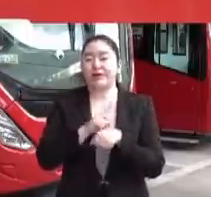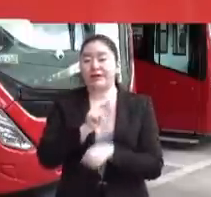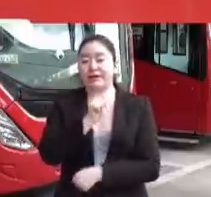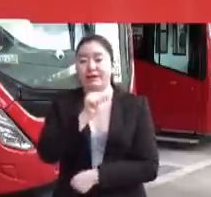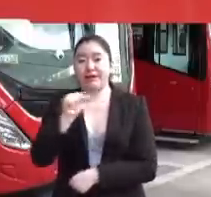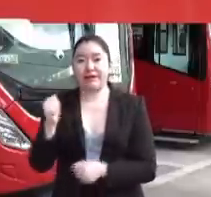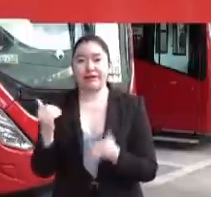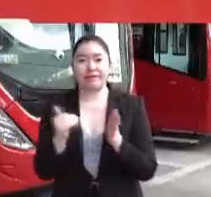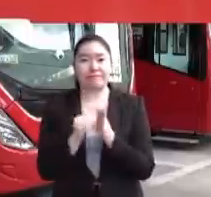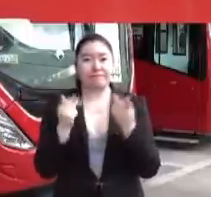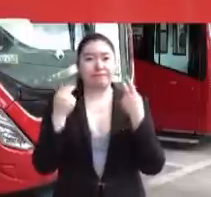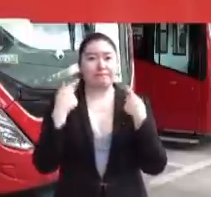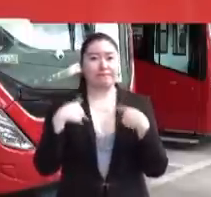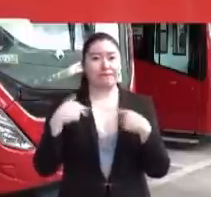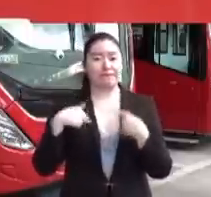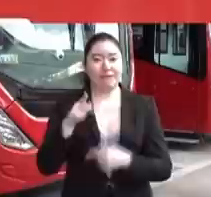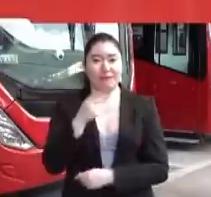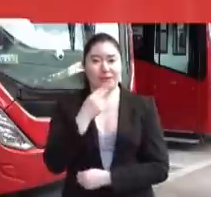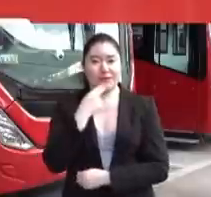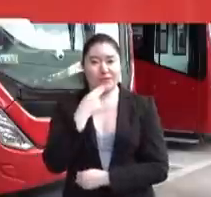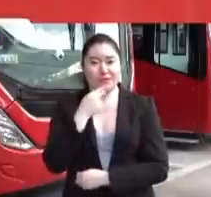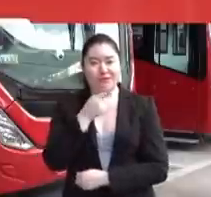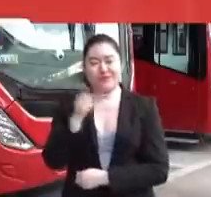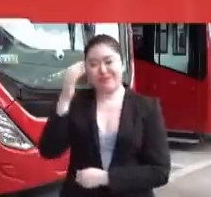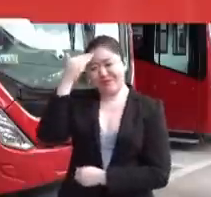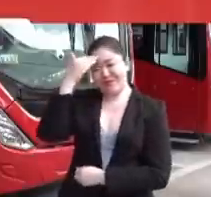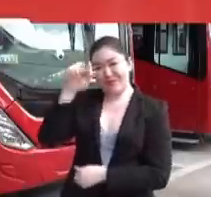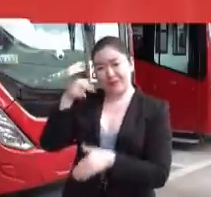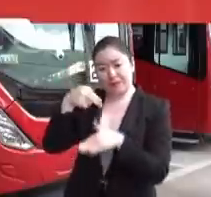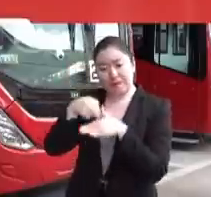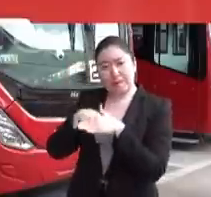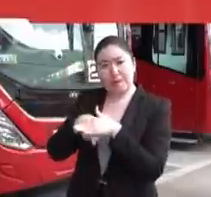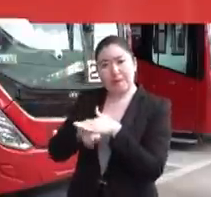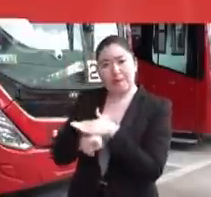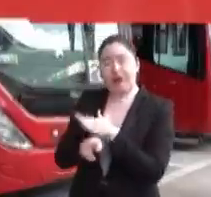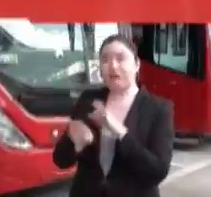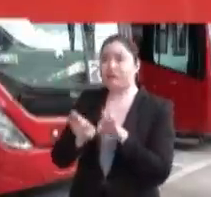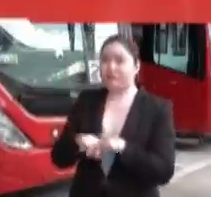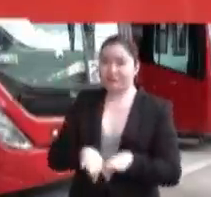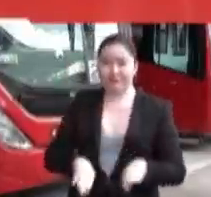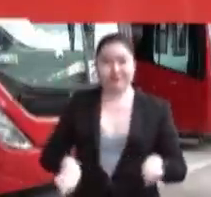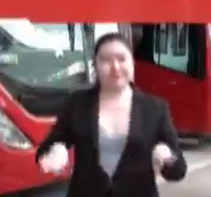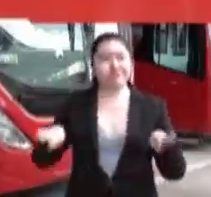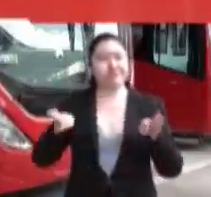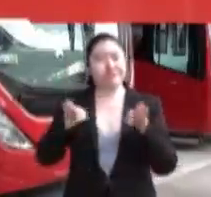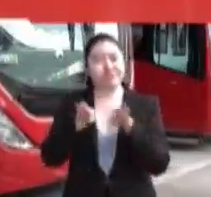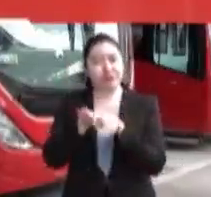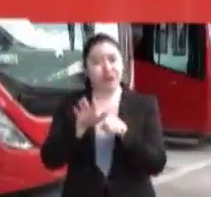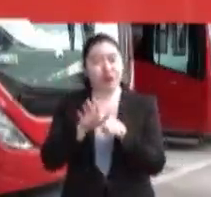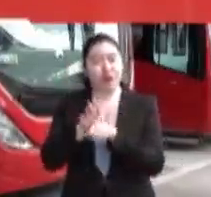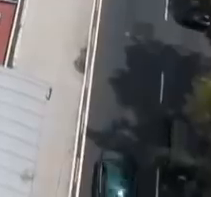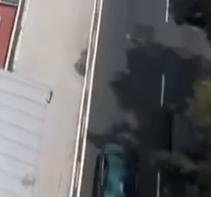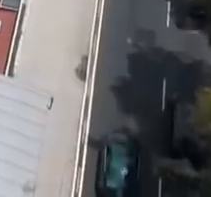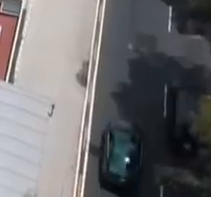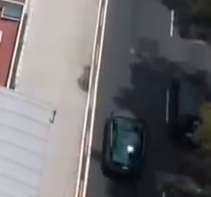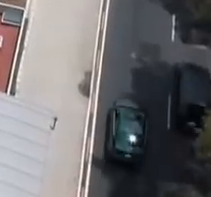1. Ustedes saben que el metro es la columna vertebral del transporte público de la